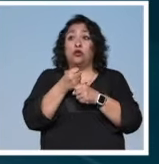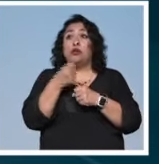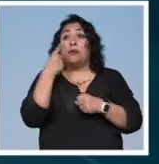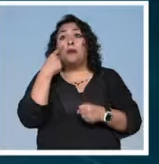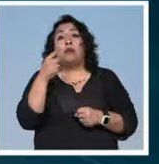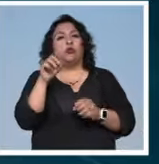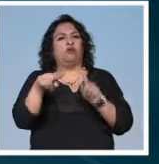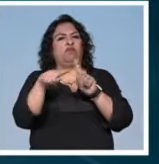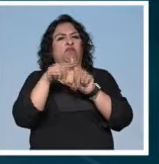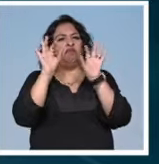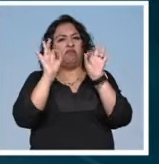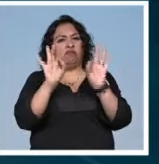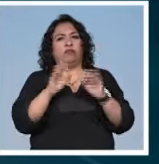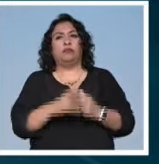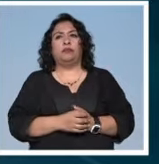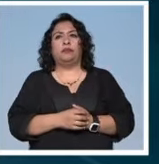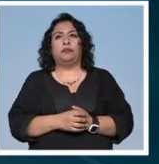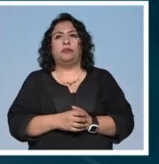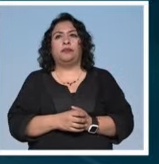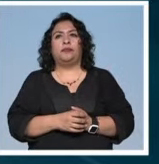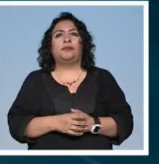en óptimas condiciones.